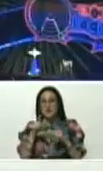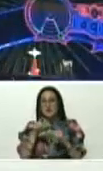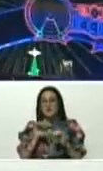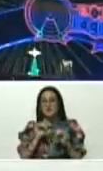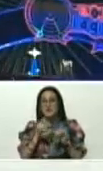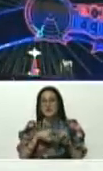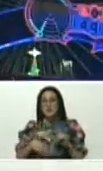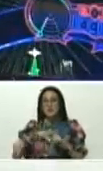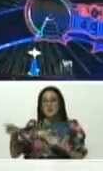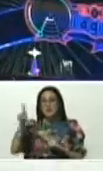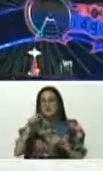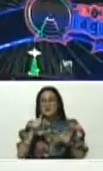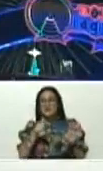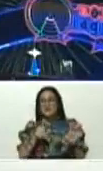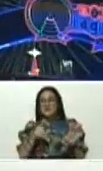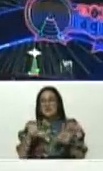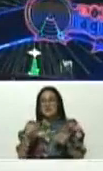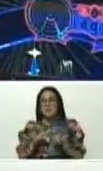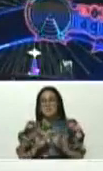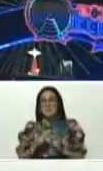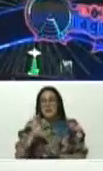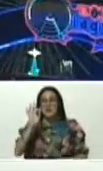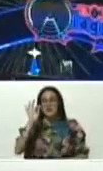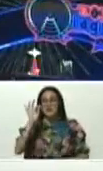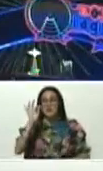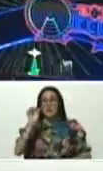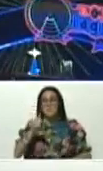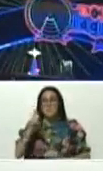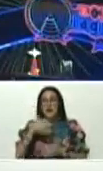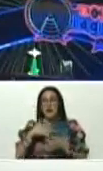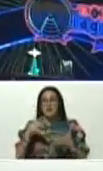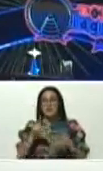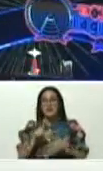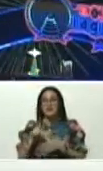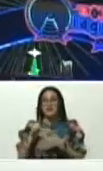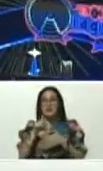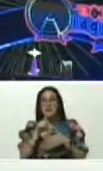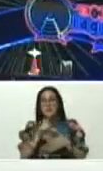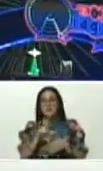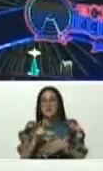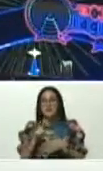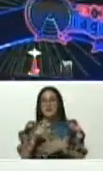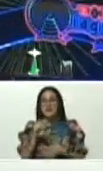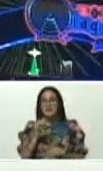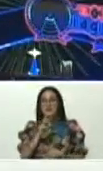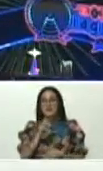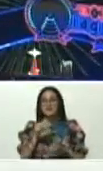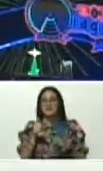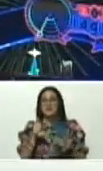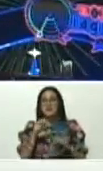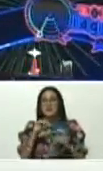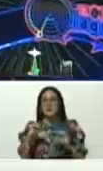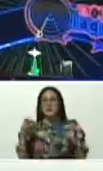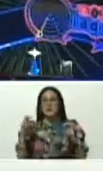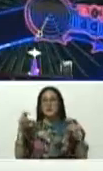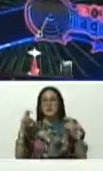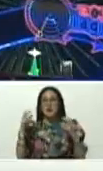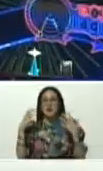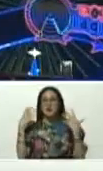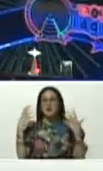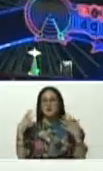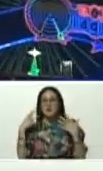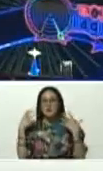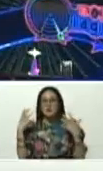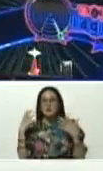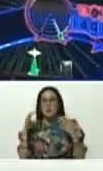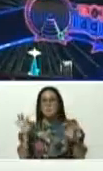gigante, 66 metros de altura. Tiene esta rueda, es una de las más grandes de Latinoamérica. Tiene 36 cabinas. Con aire acondicionado,